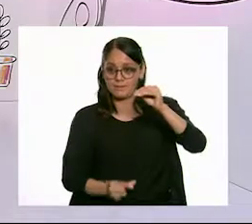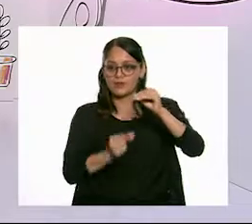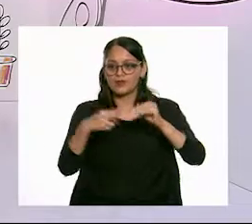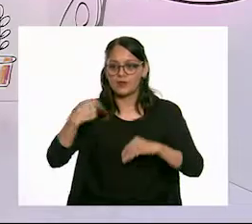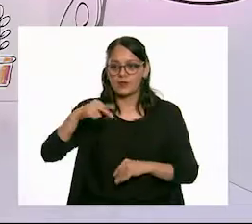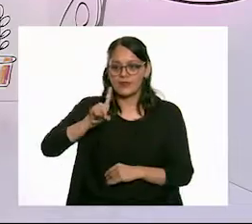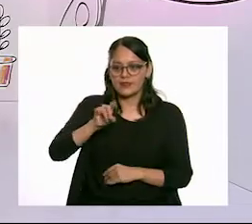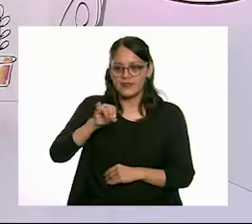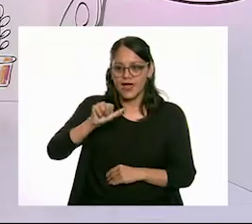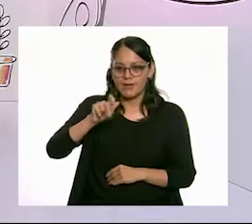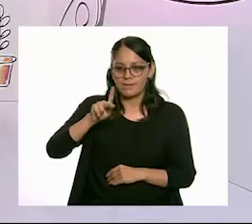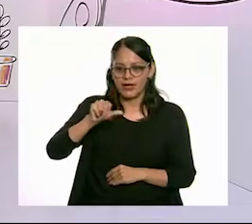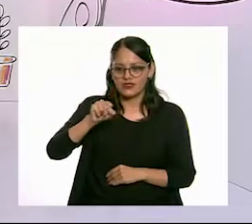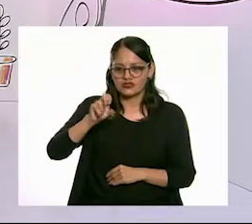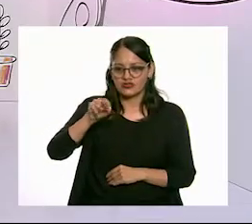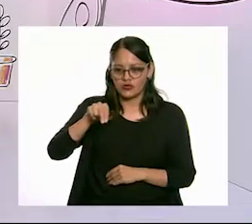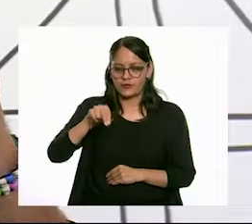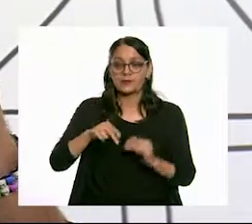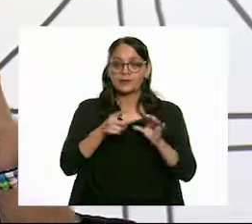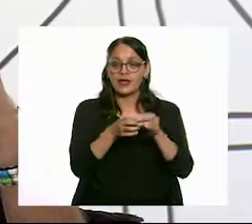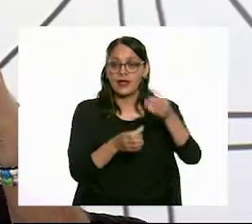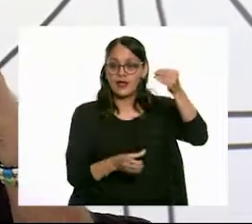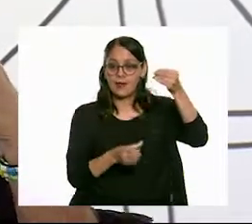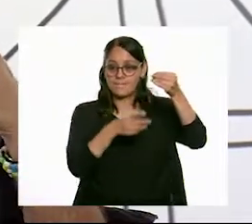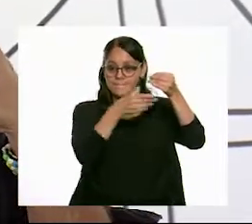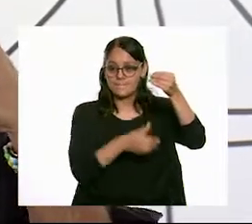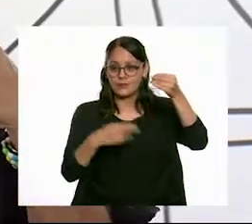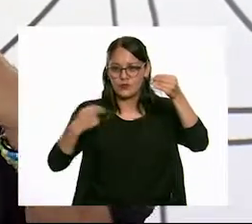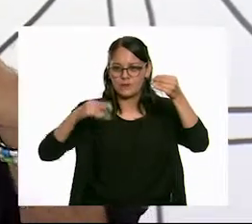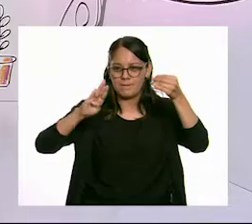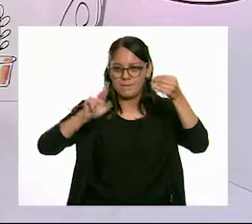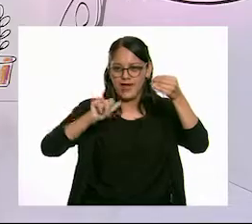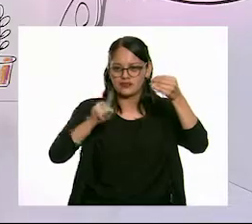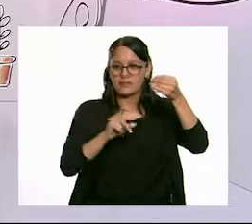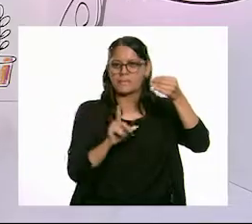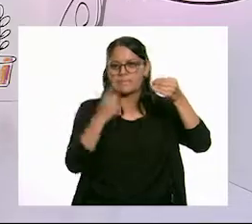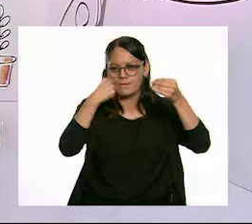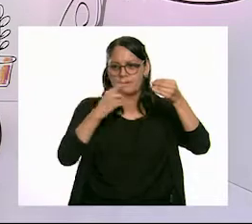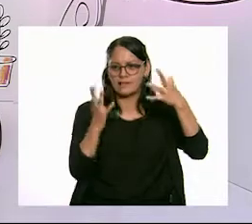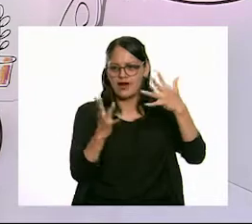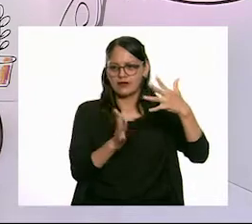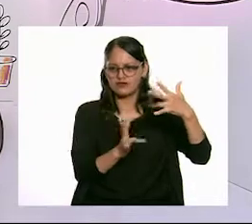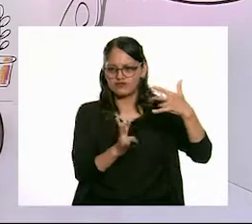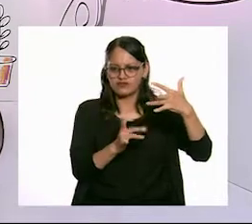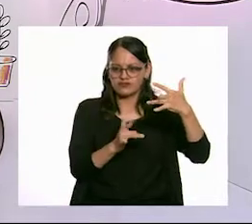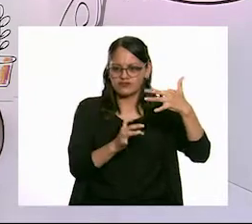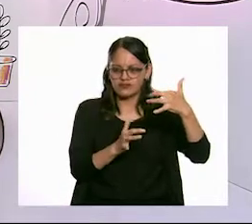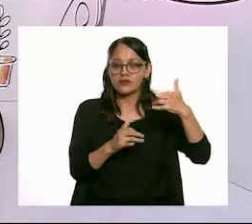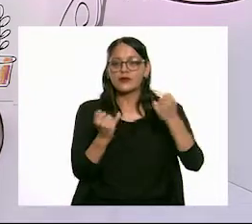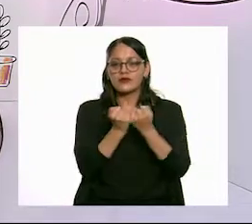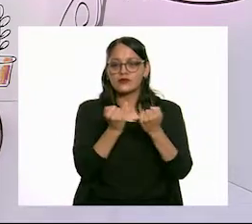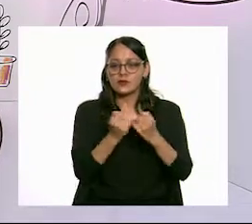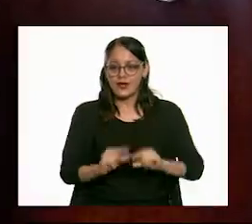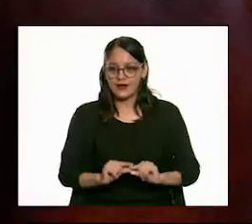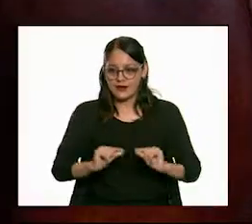el brazo, donde apoyamos la mano izquierda para pulsar las cuerdas. Aquí tenemos el